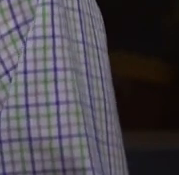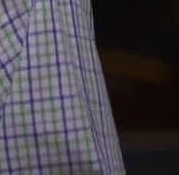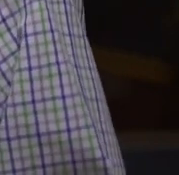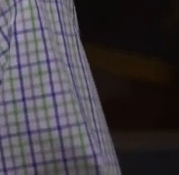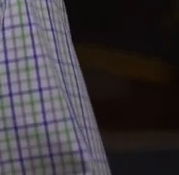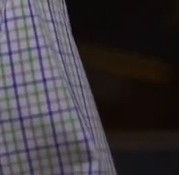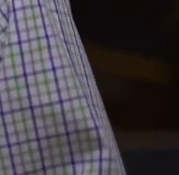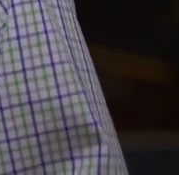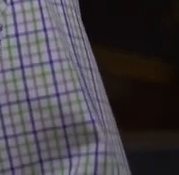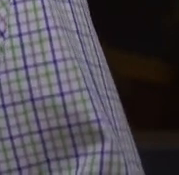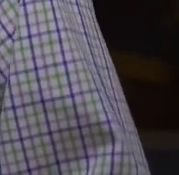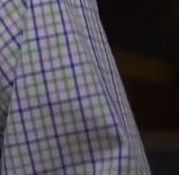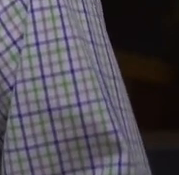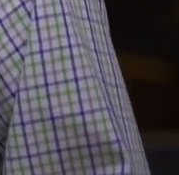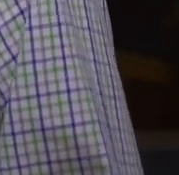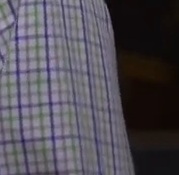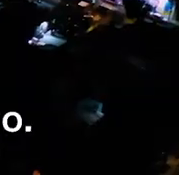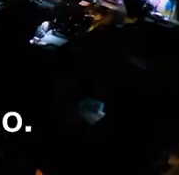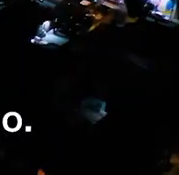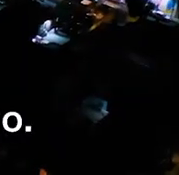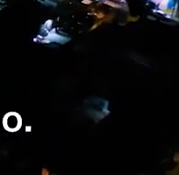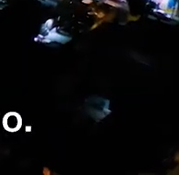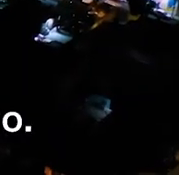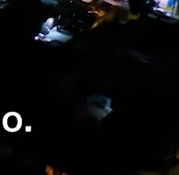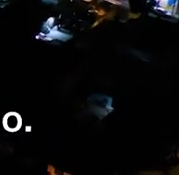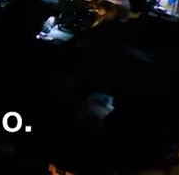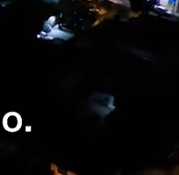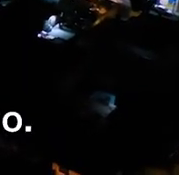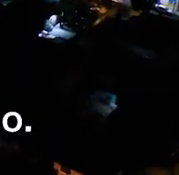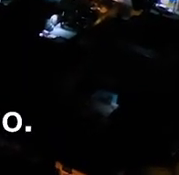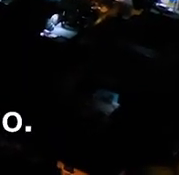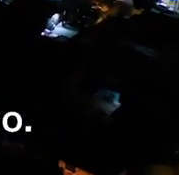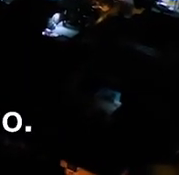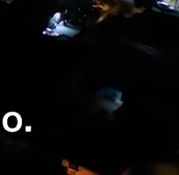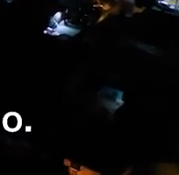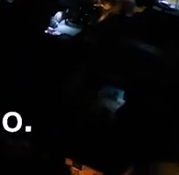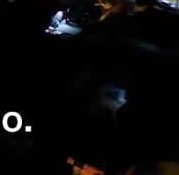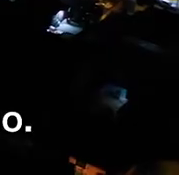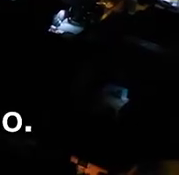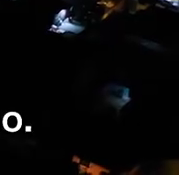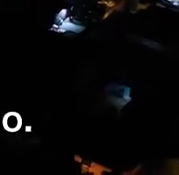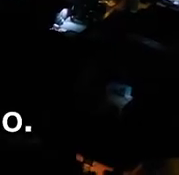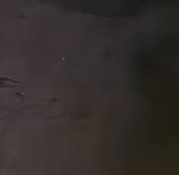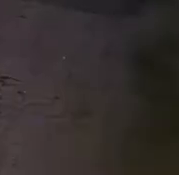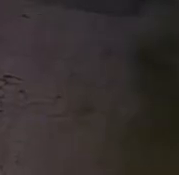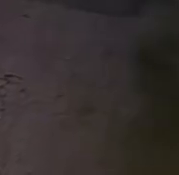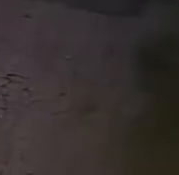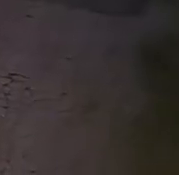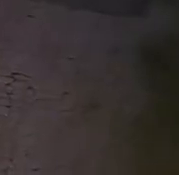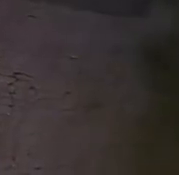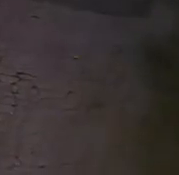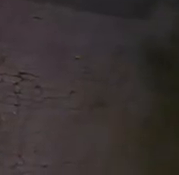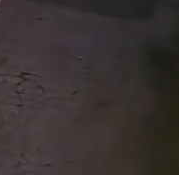robo, esté al pendiente, ¿no? Pero ahorita como que siento que ha disminuido por lo mismo.